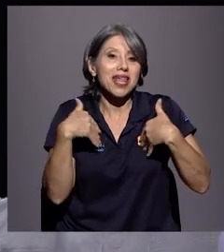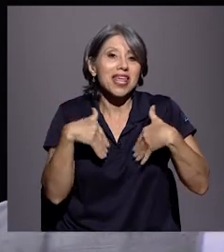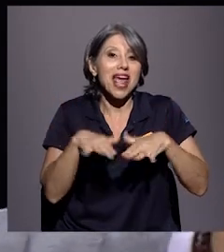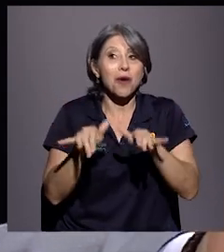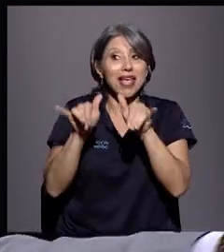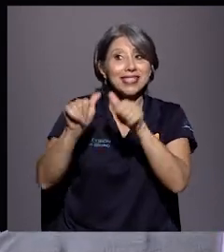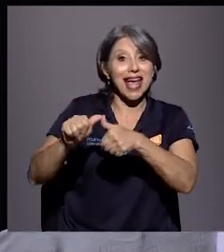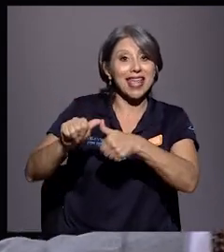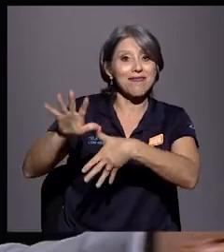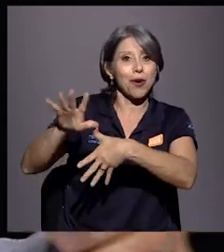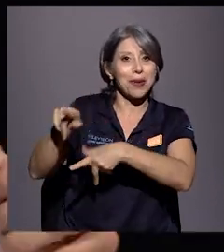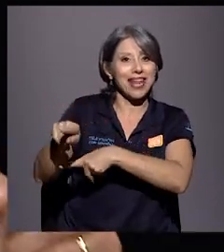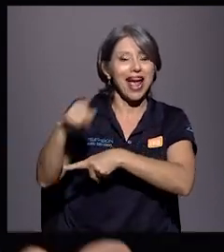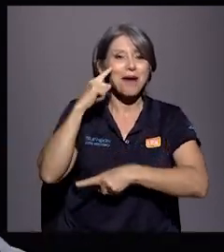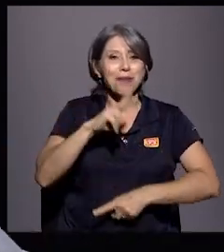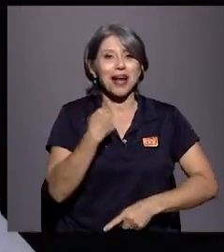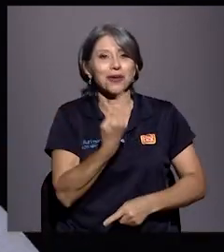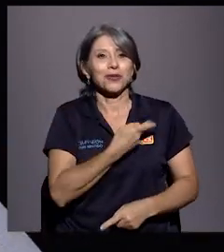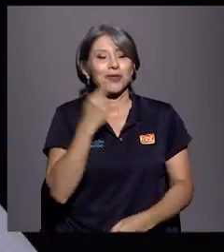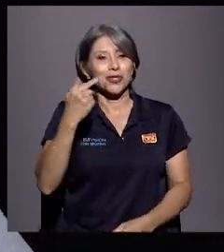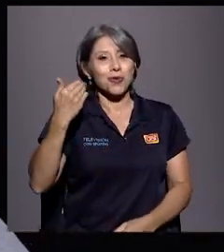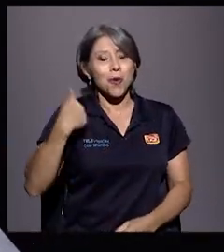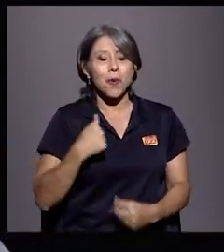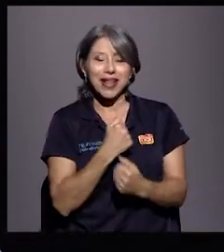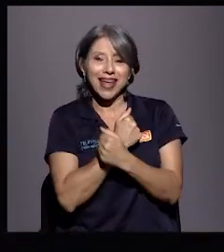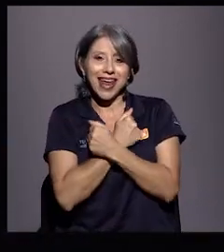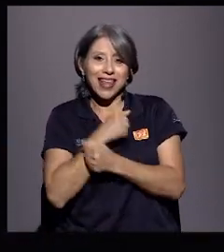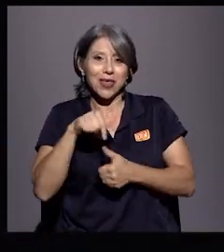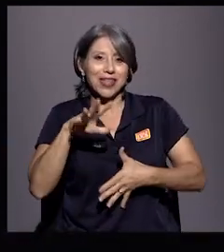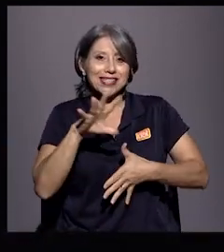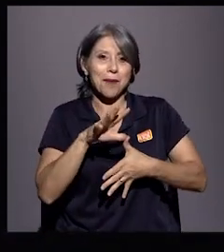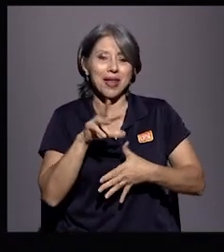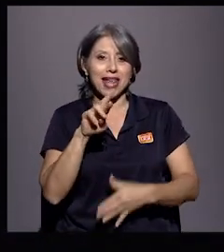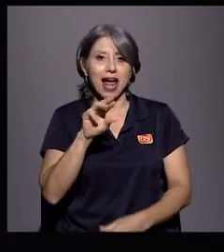en Iberoamérica, para nosotros es un hombre querido de esta América,